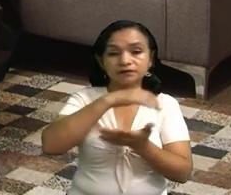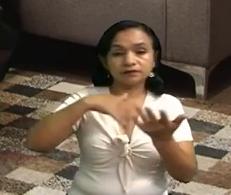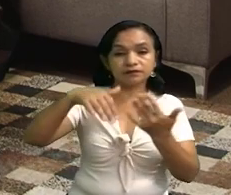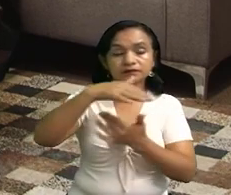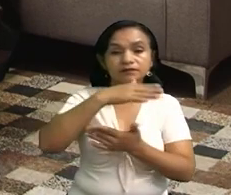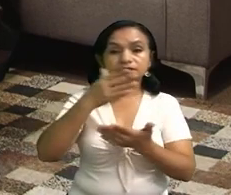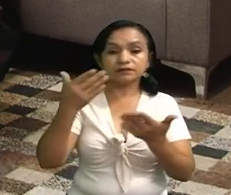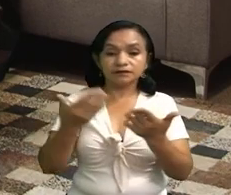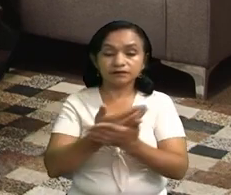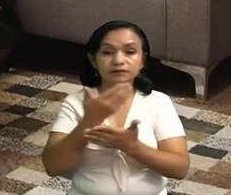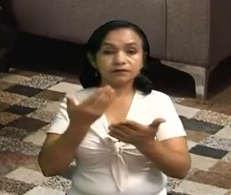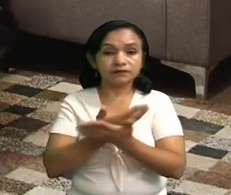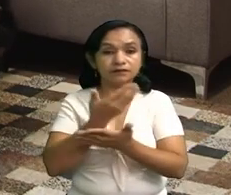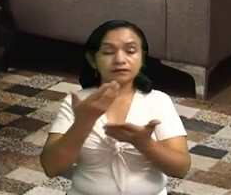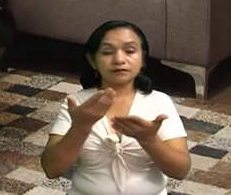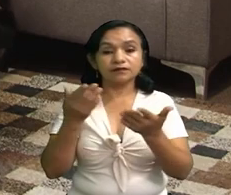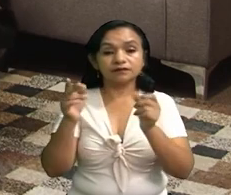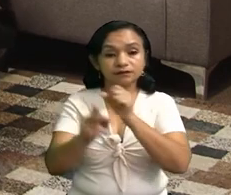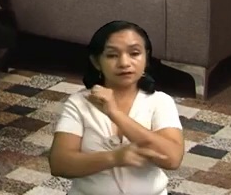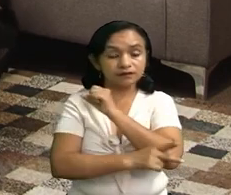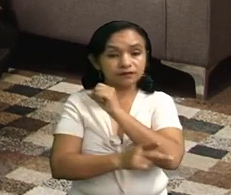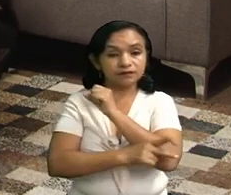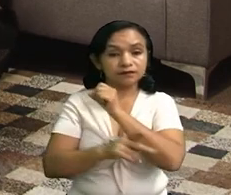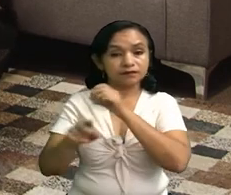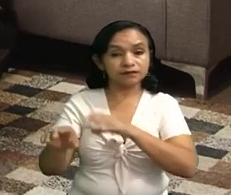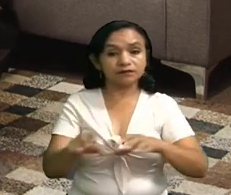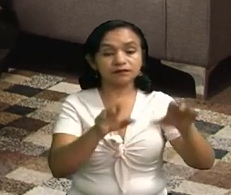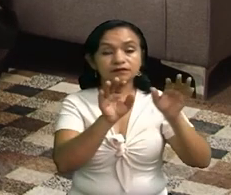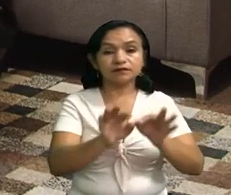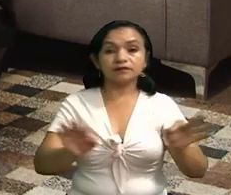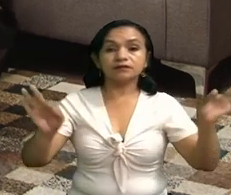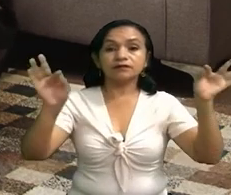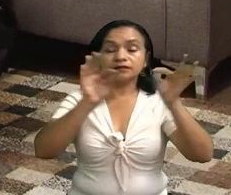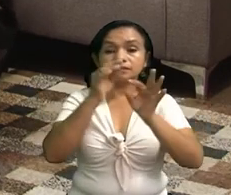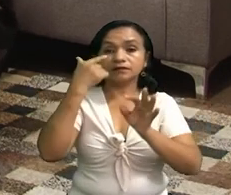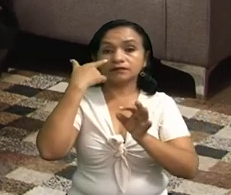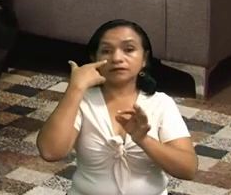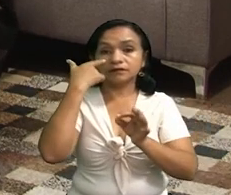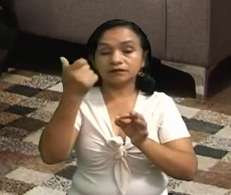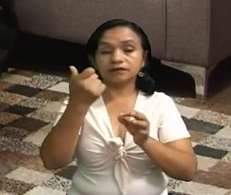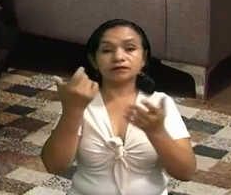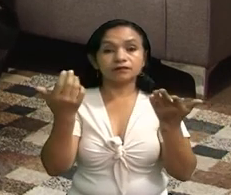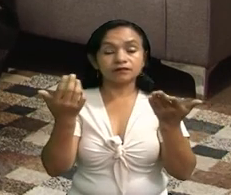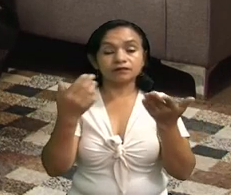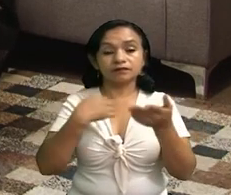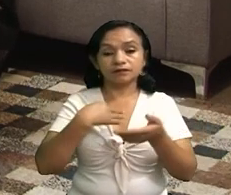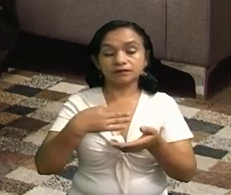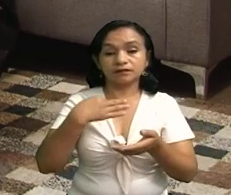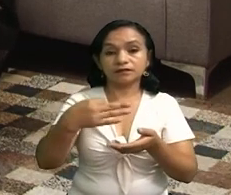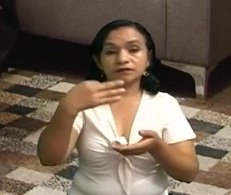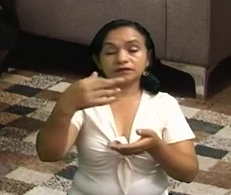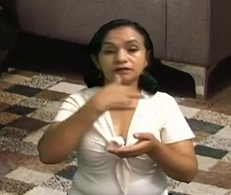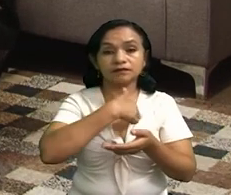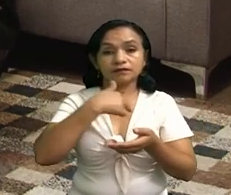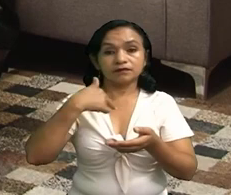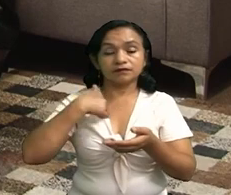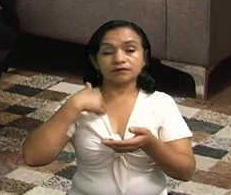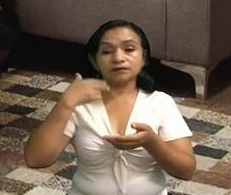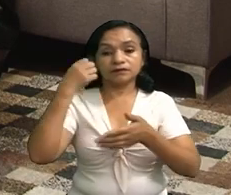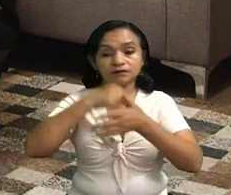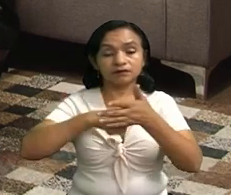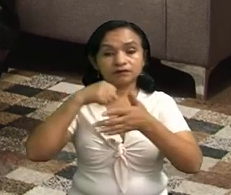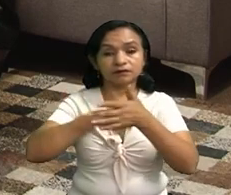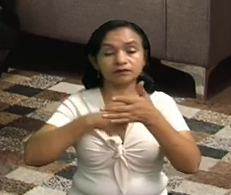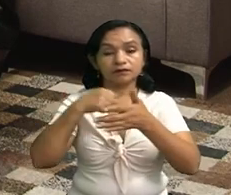nuevas realidades también para nuestro país. Dentro de esa dinámica, importante también reconocer que esa construcción de ese futuro se hace a partir del esfuerzo